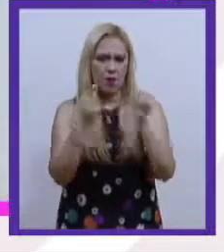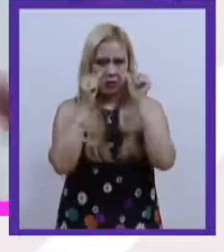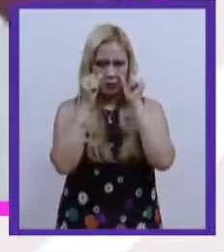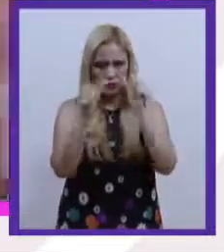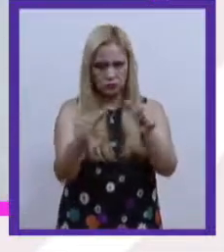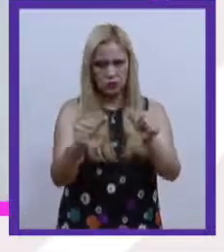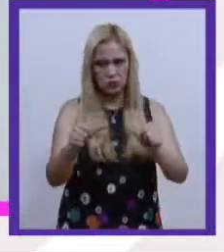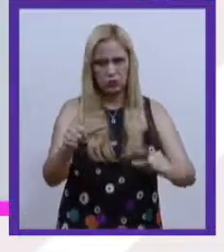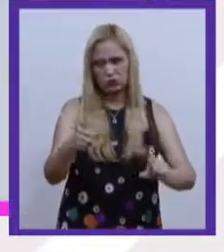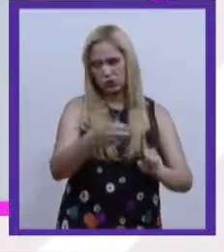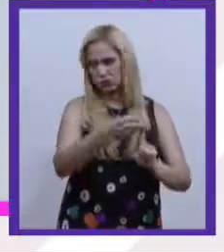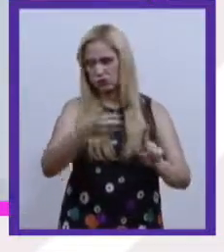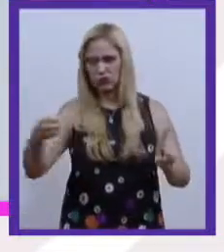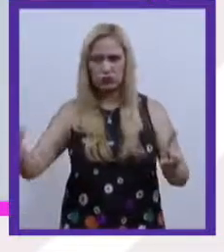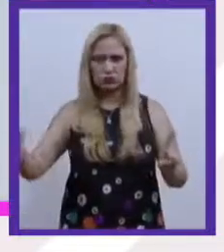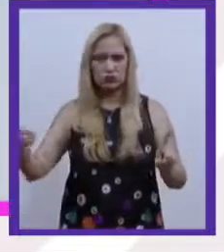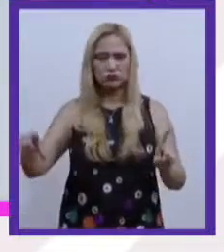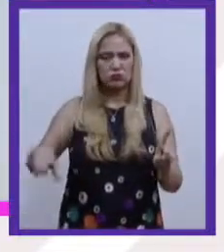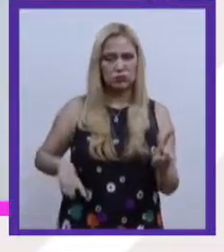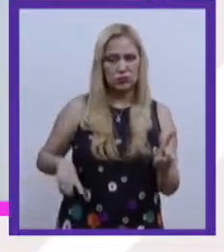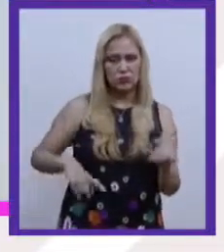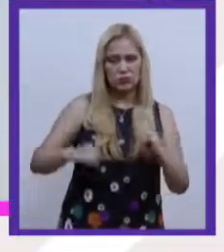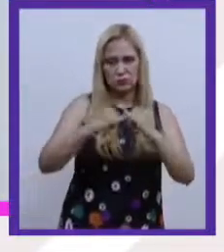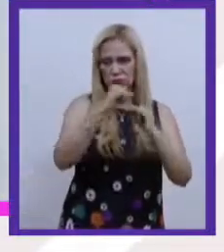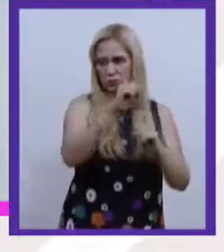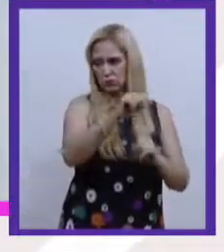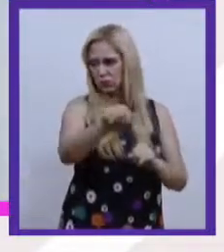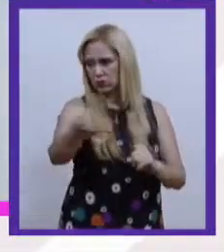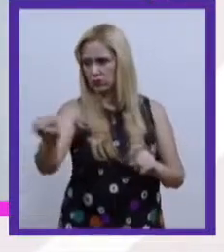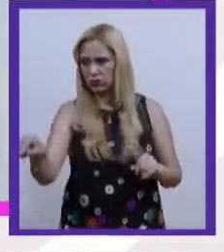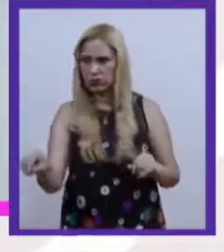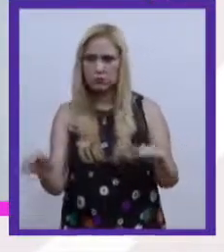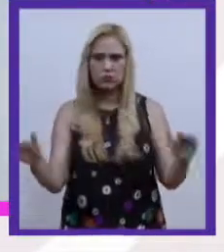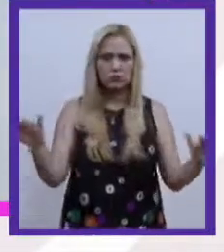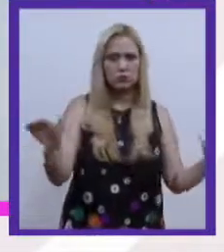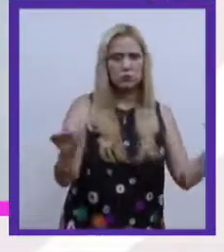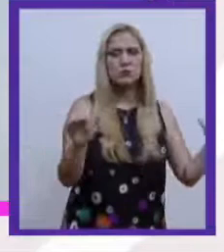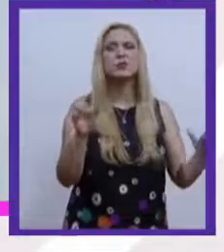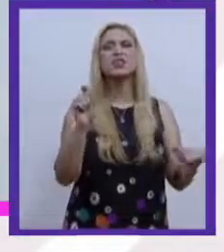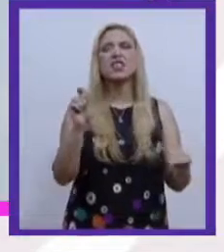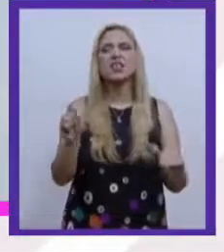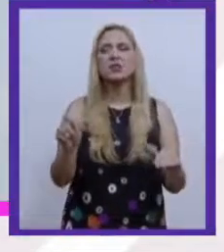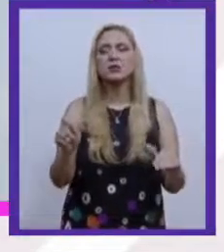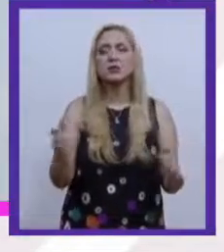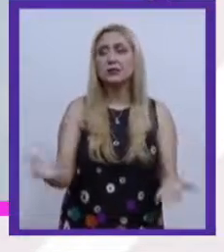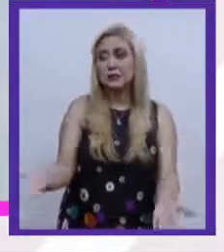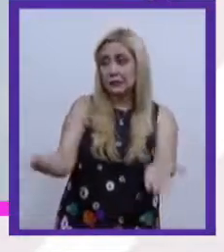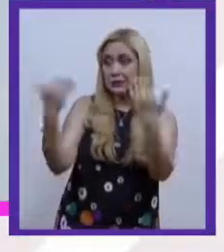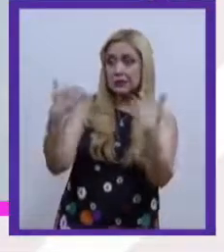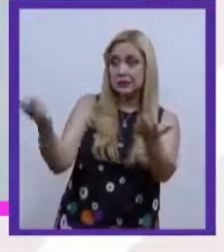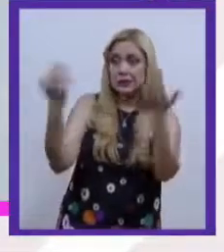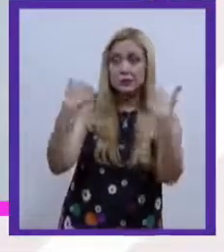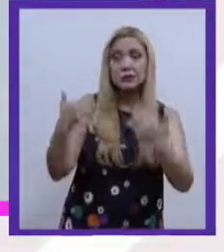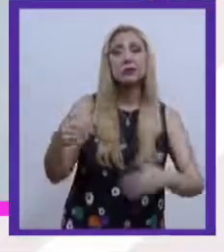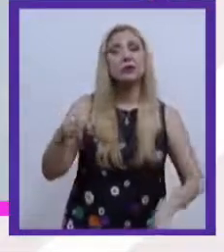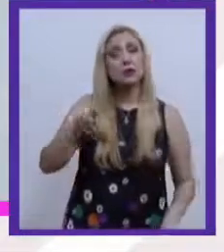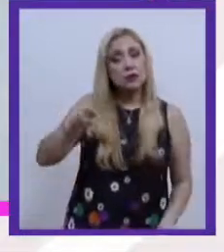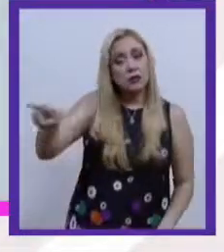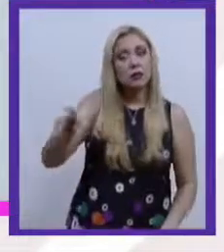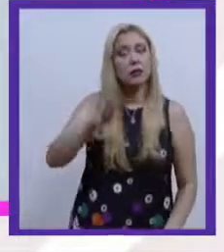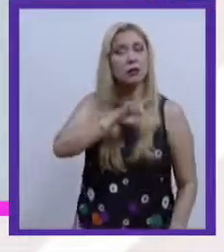en el sentido de también convocar, cuando hablamos de mercado, es convocar al sector privado para ver